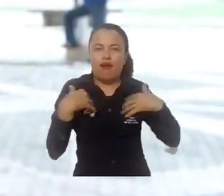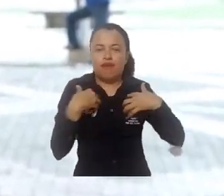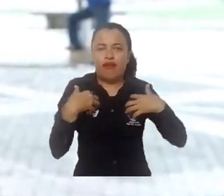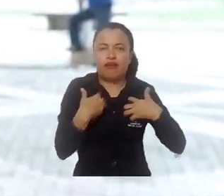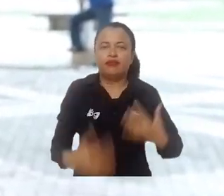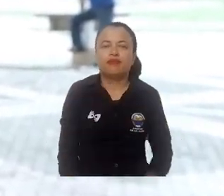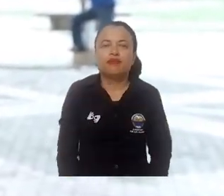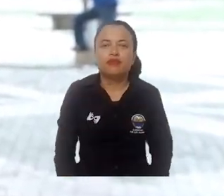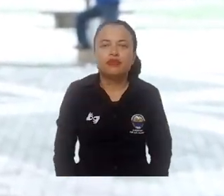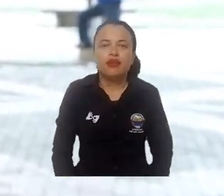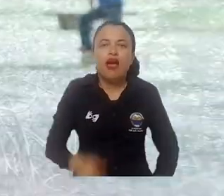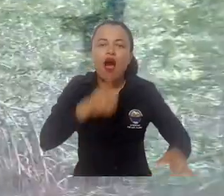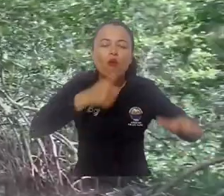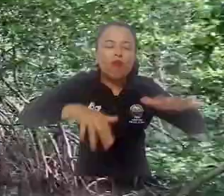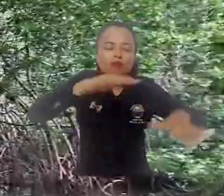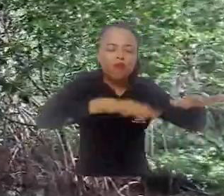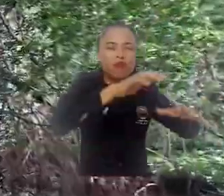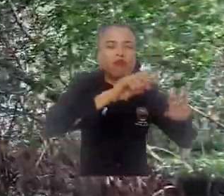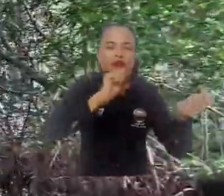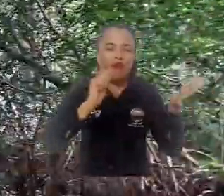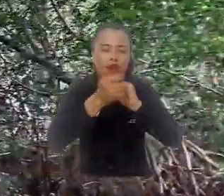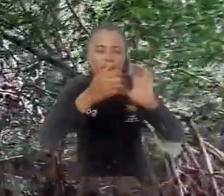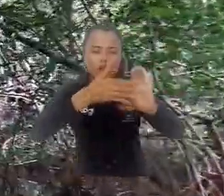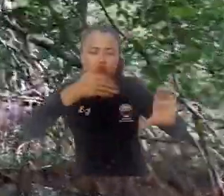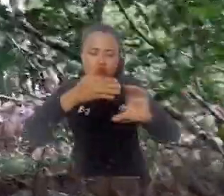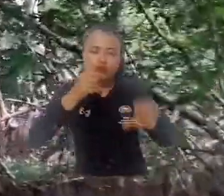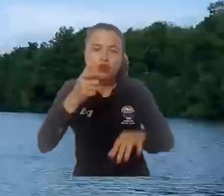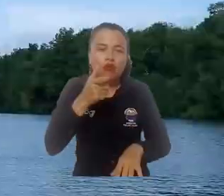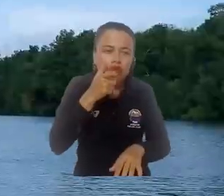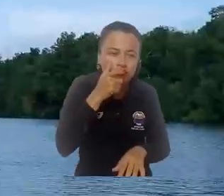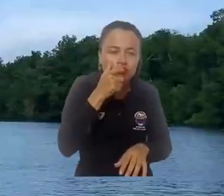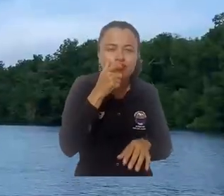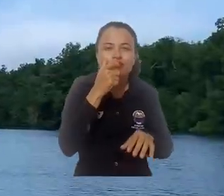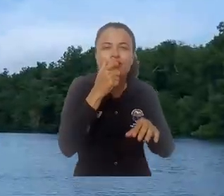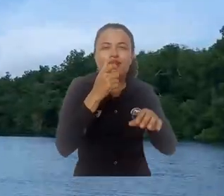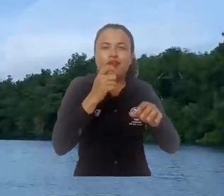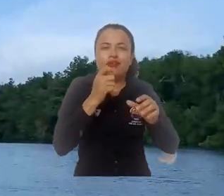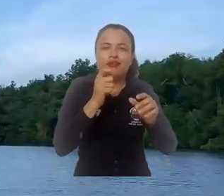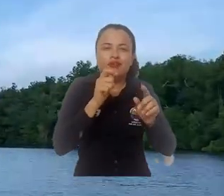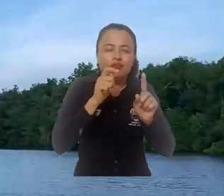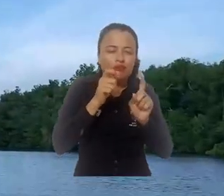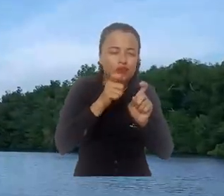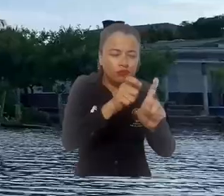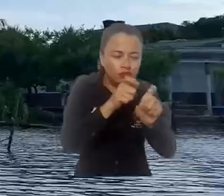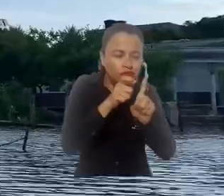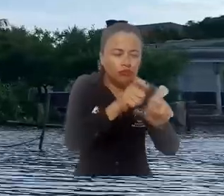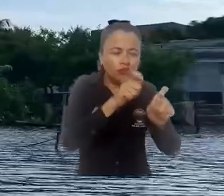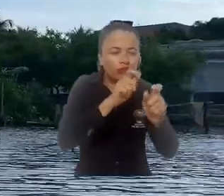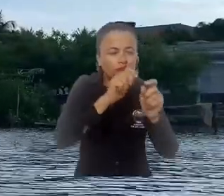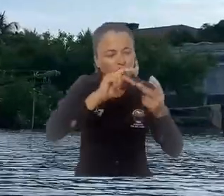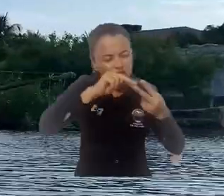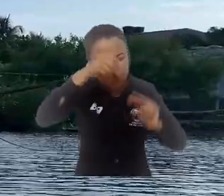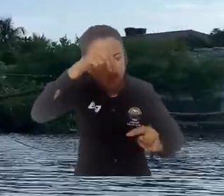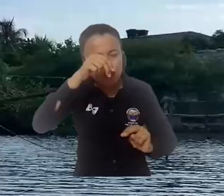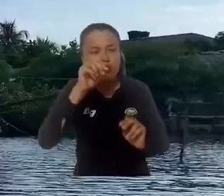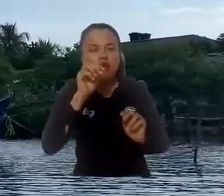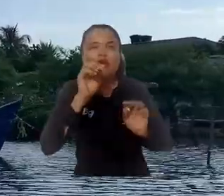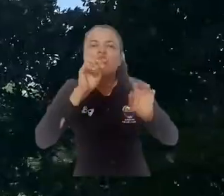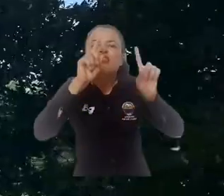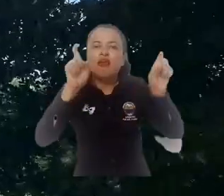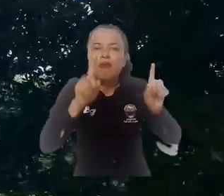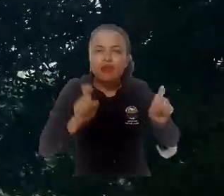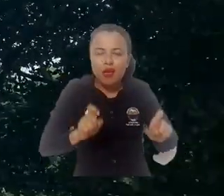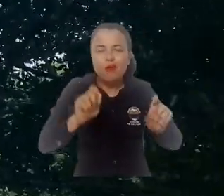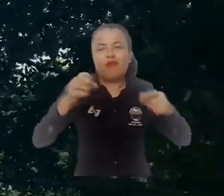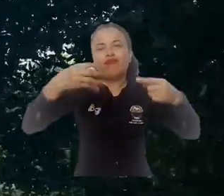para la identificación de las especies. Humedales temporales y cambio climático, monitoreo, taxonomía y genética del zooplancton